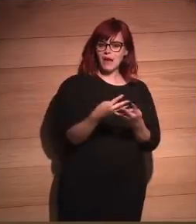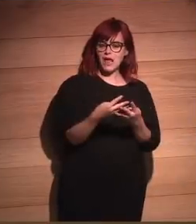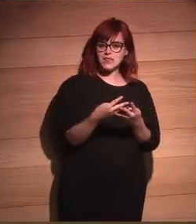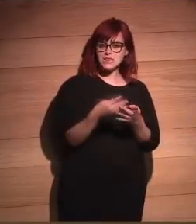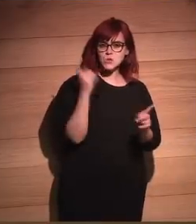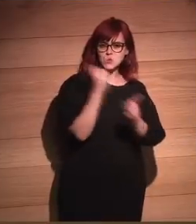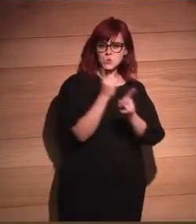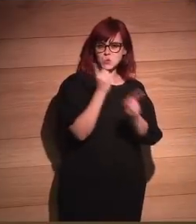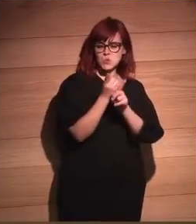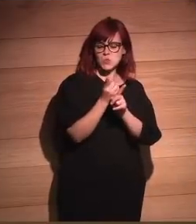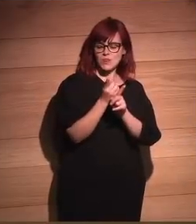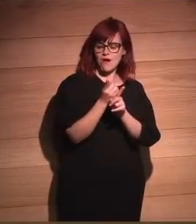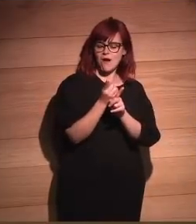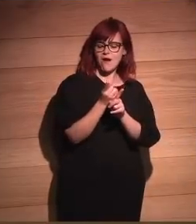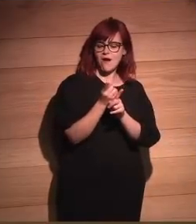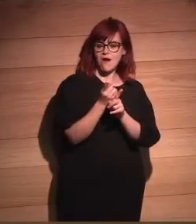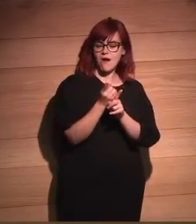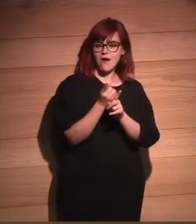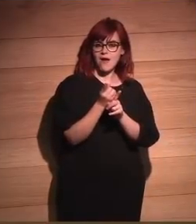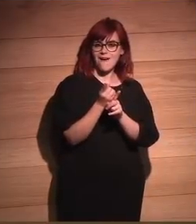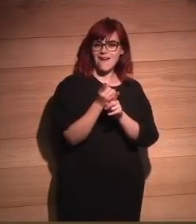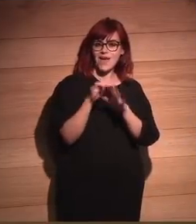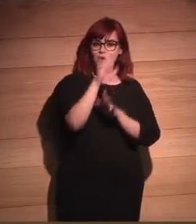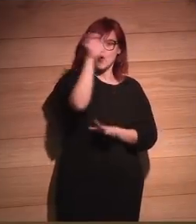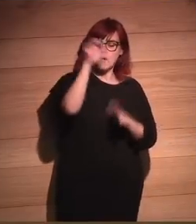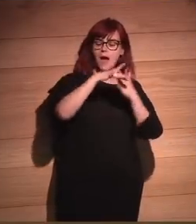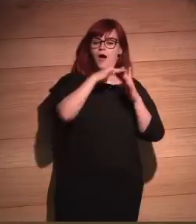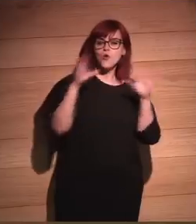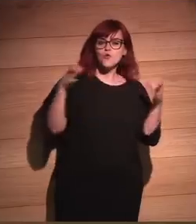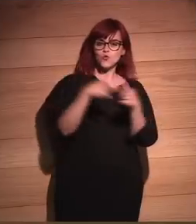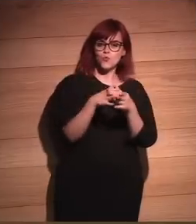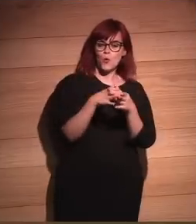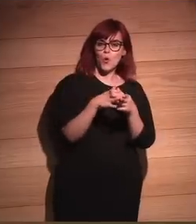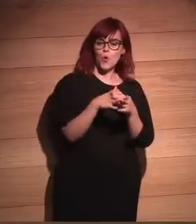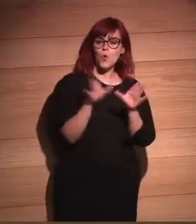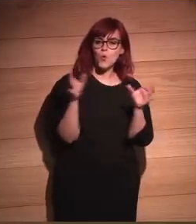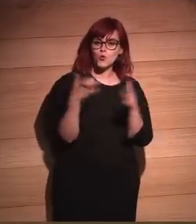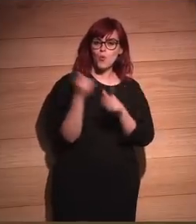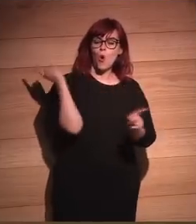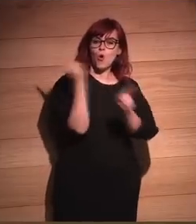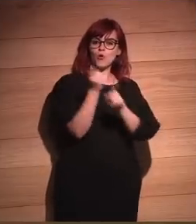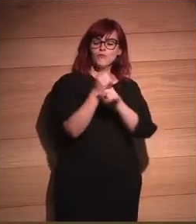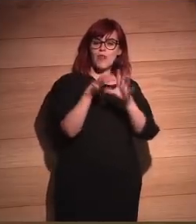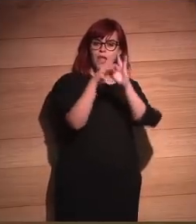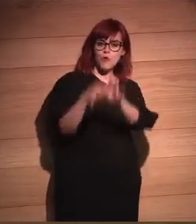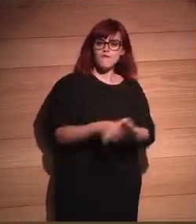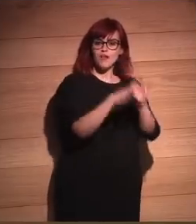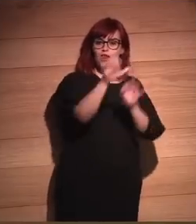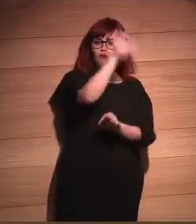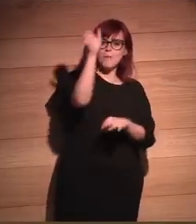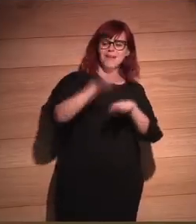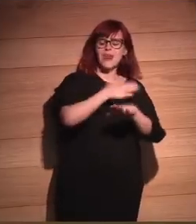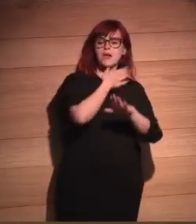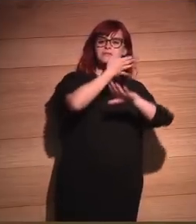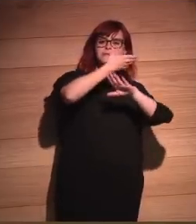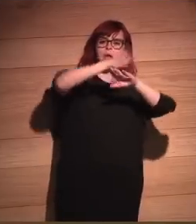ciberespacio. Se trata de fomentar el crecimiento de esos partidos que están en contra precisamente de la unificación europea y